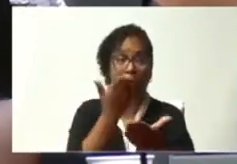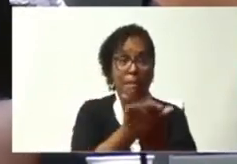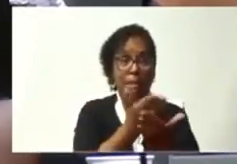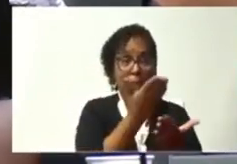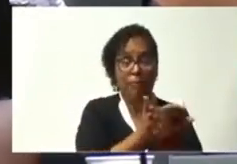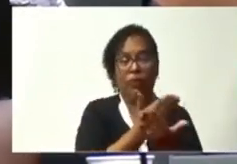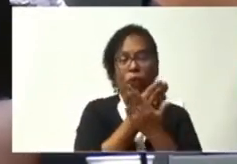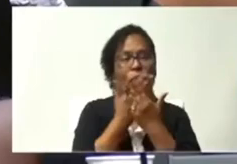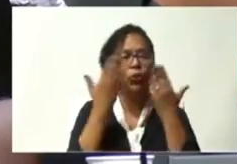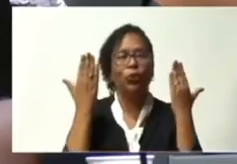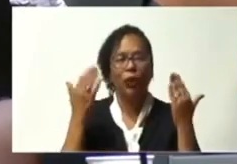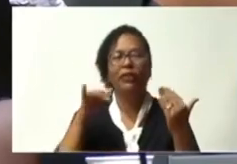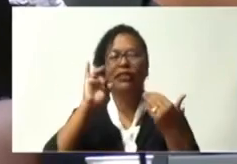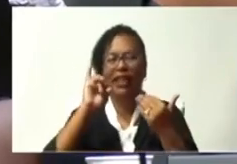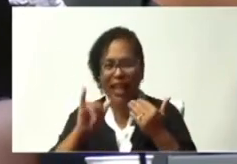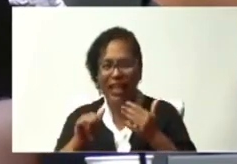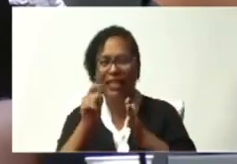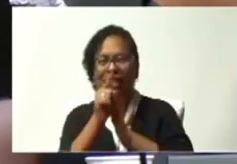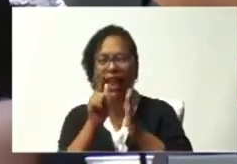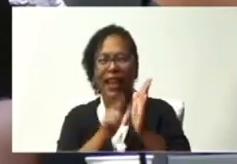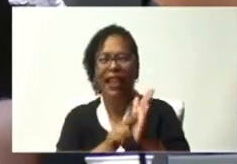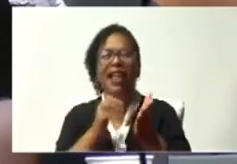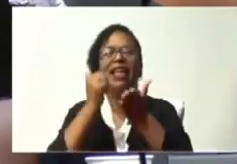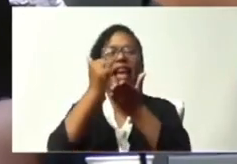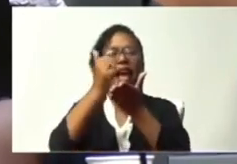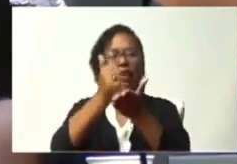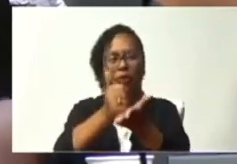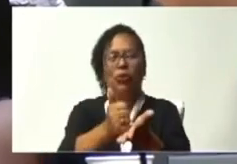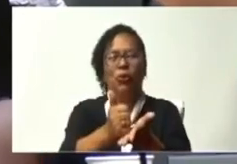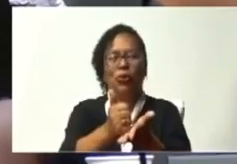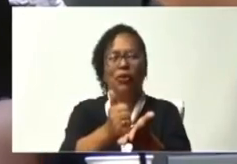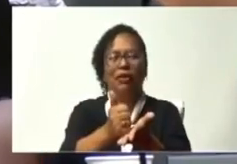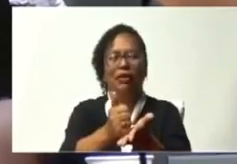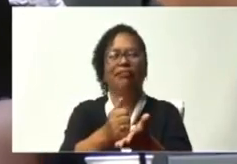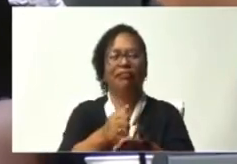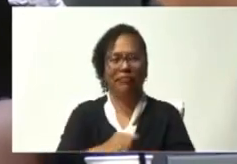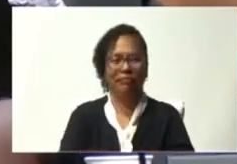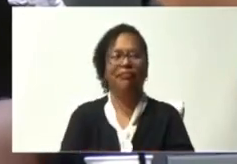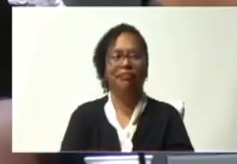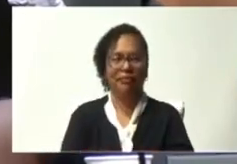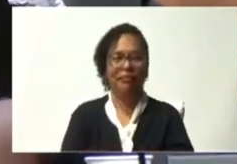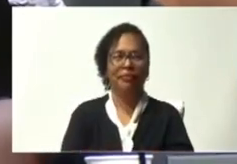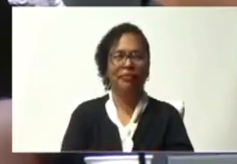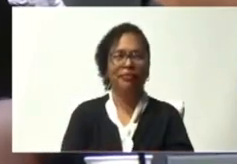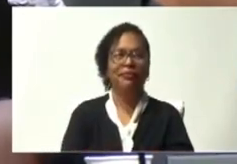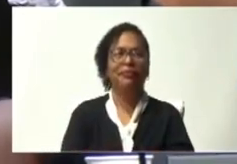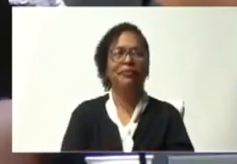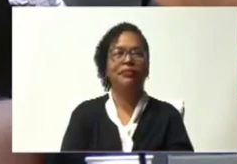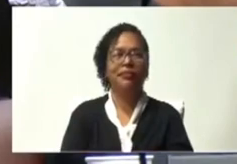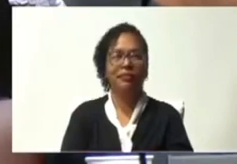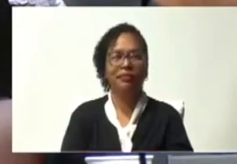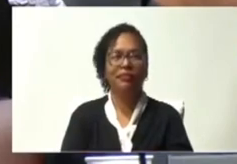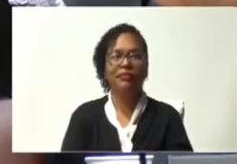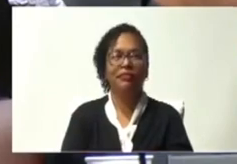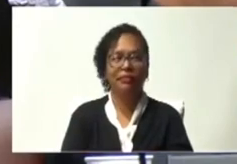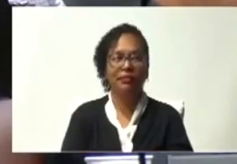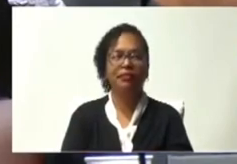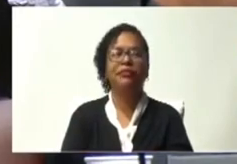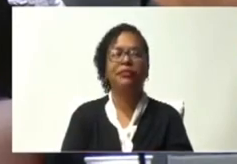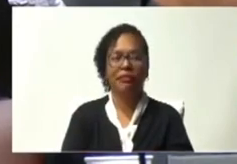condenados o al culpable de su de su robo a los tribunales con esta ley yo creo que podemos